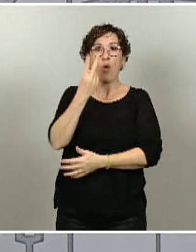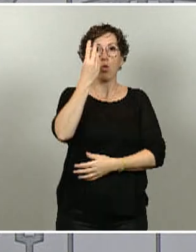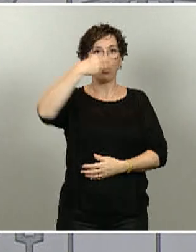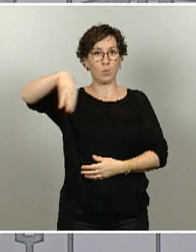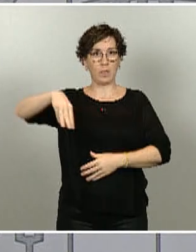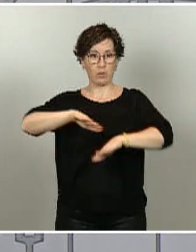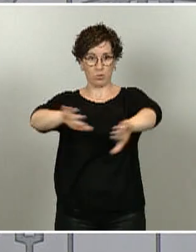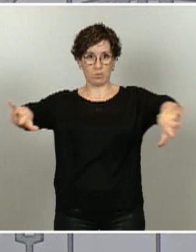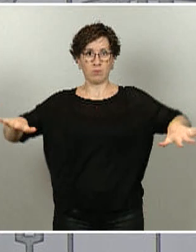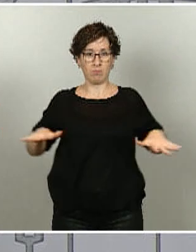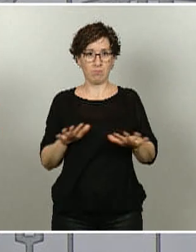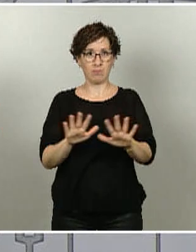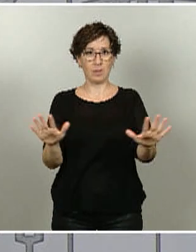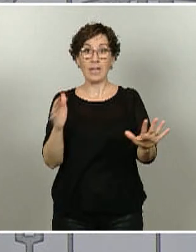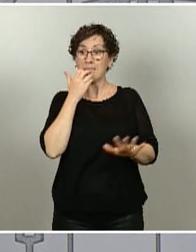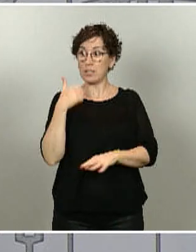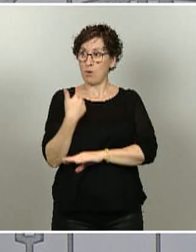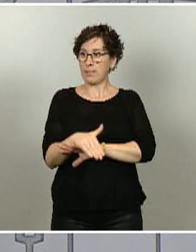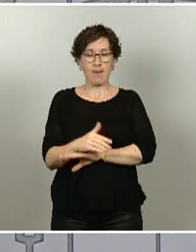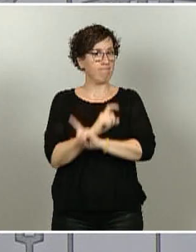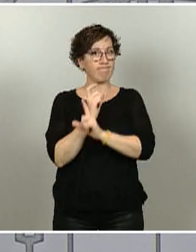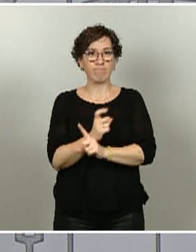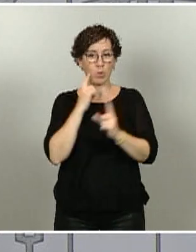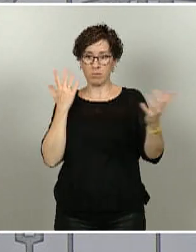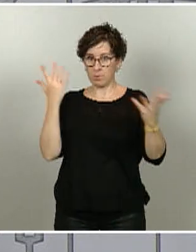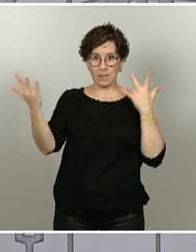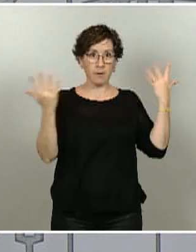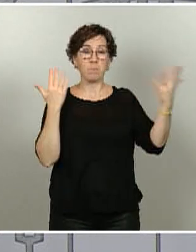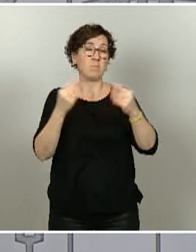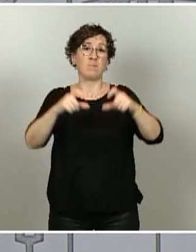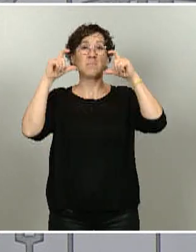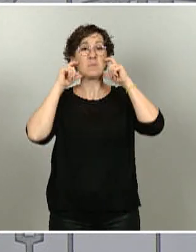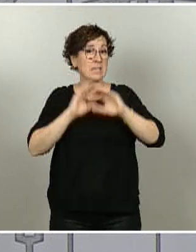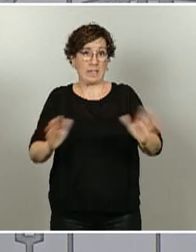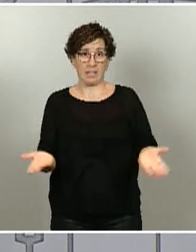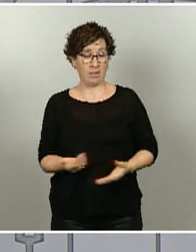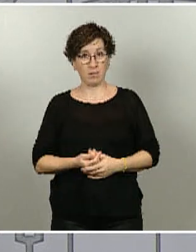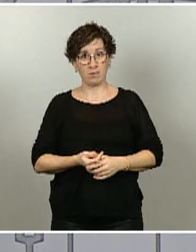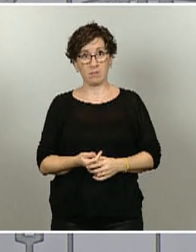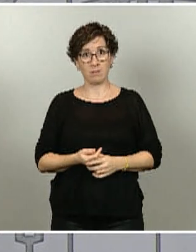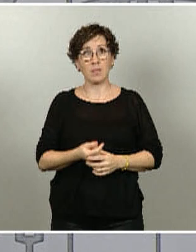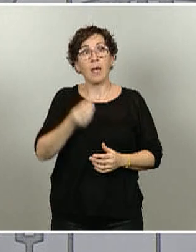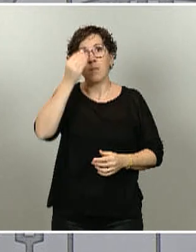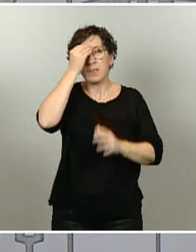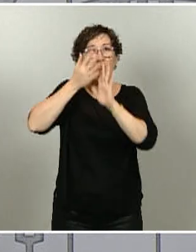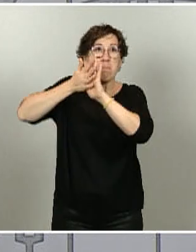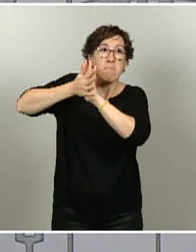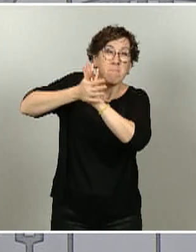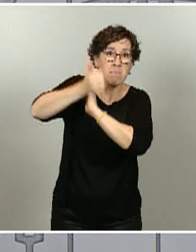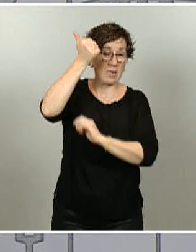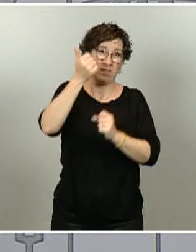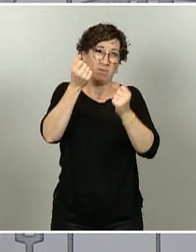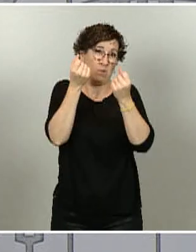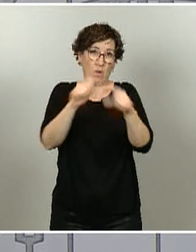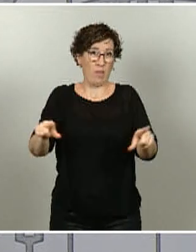calle ve que eso no se puede garantizar, se pone la mascarilla y ya está. Yo no creo que tengamos que explicar mucho más a la población española, está muy por